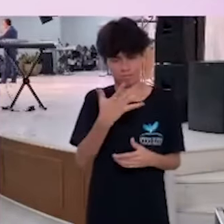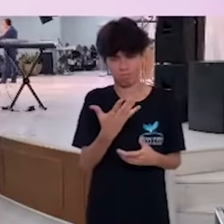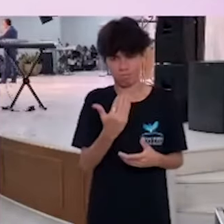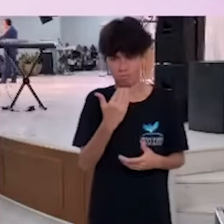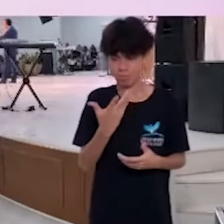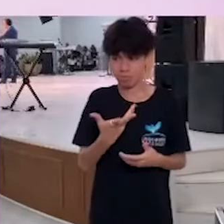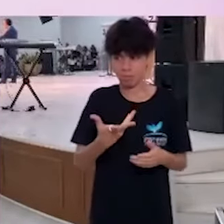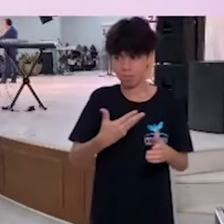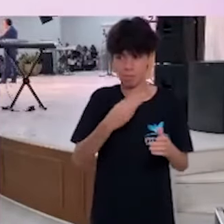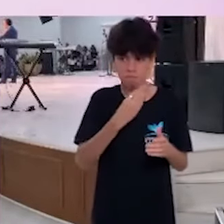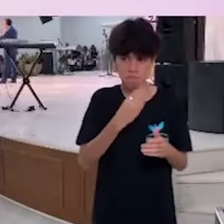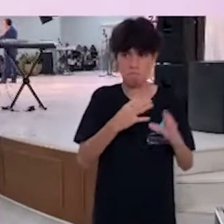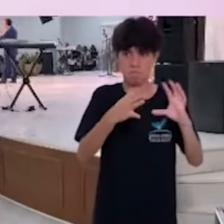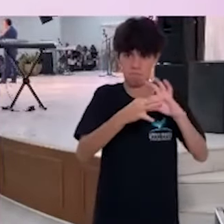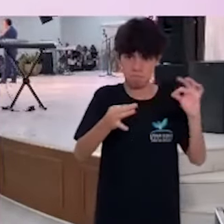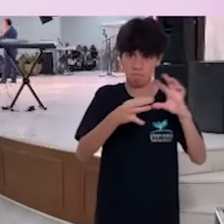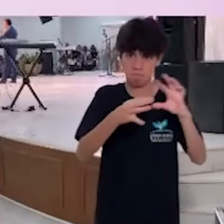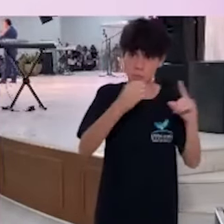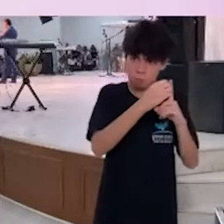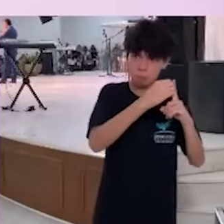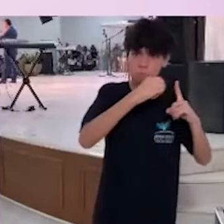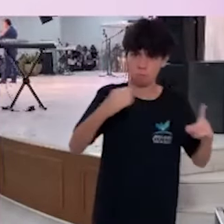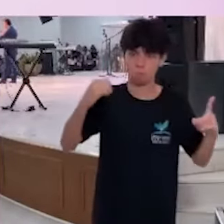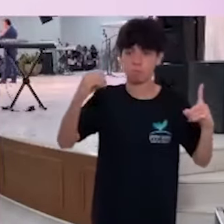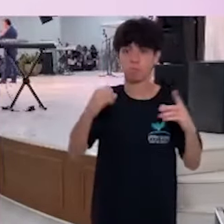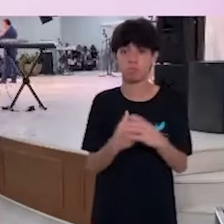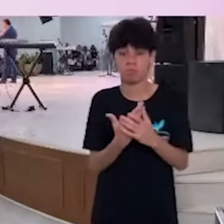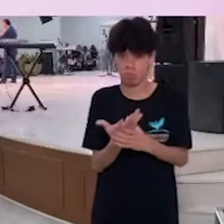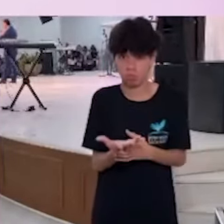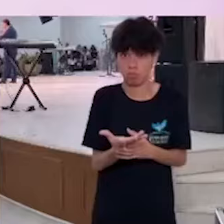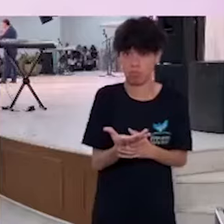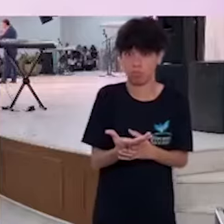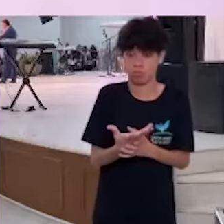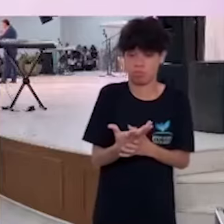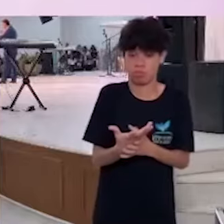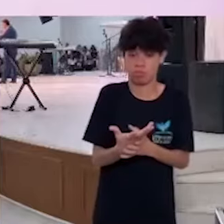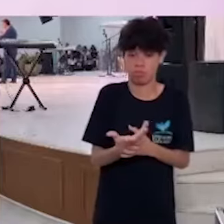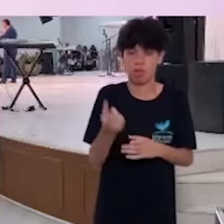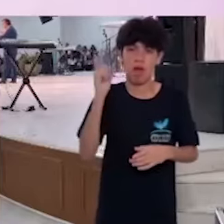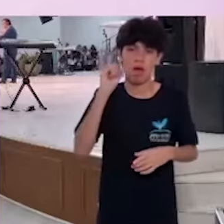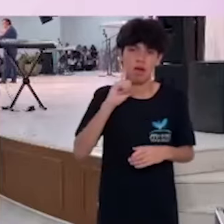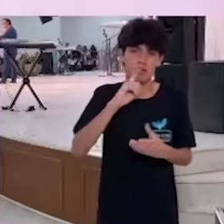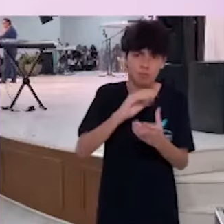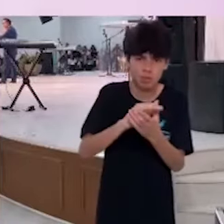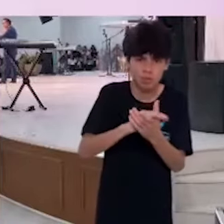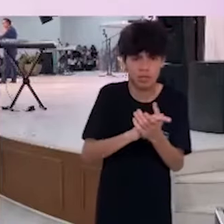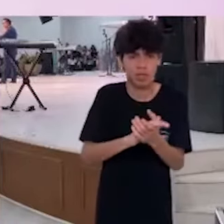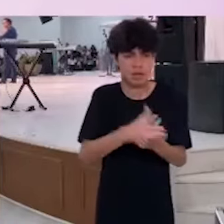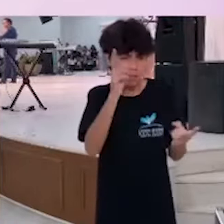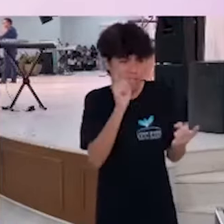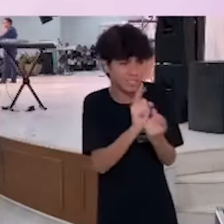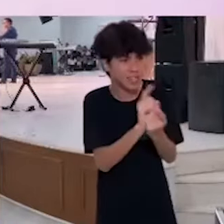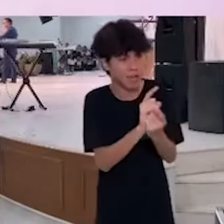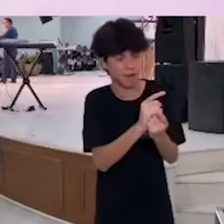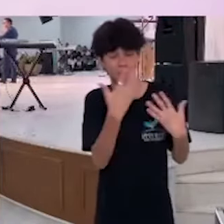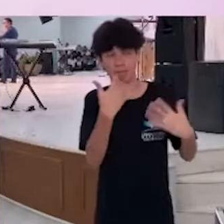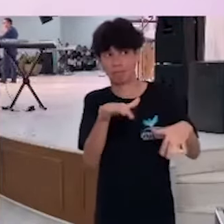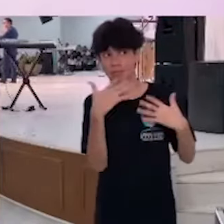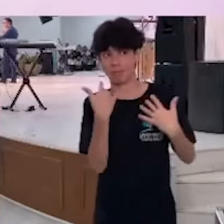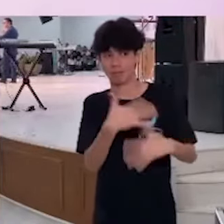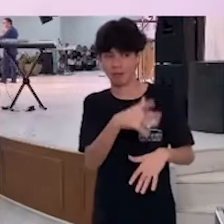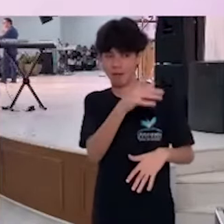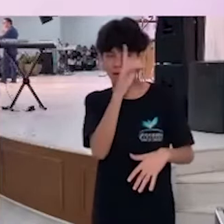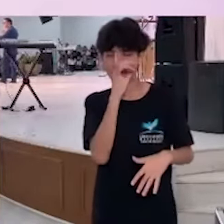hermanos. O sea, hablando de elogios, mi esposa es la primera que podría decirme, mi amor, qué bonito, qué guapo te viste hoy,